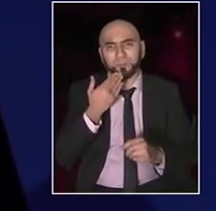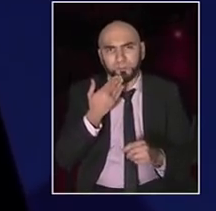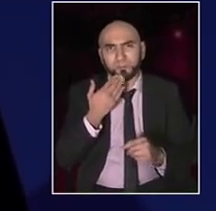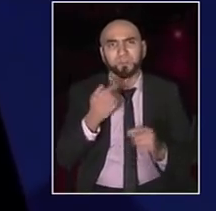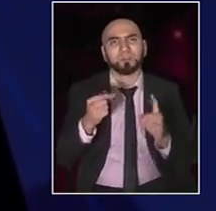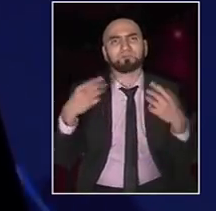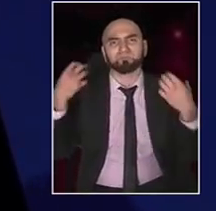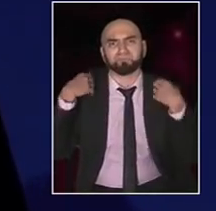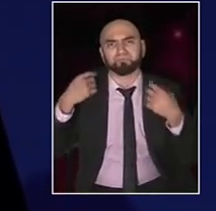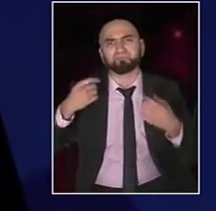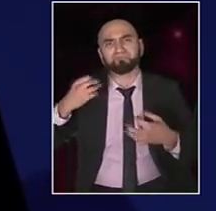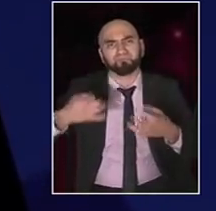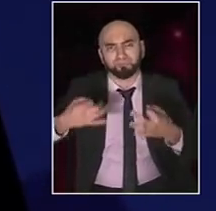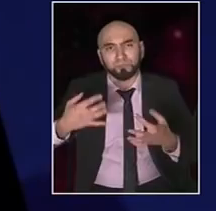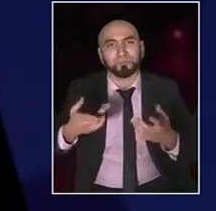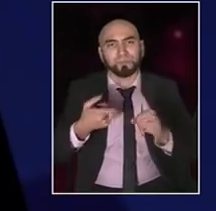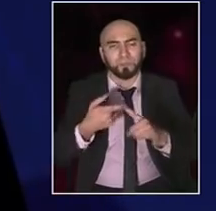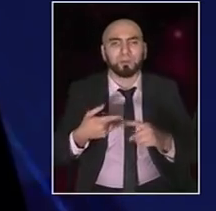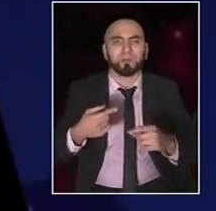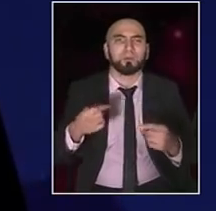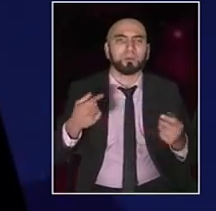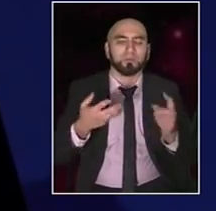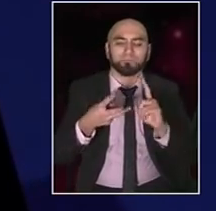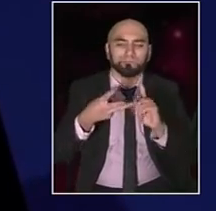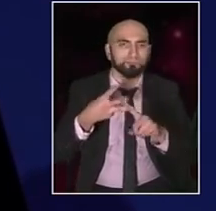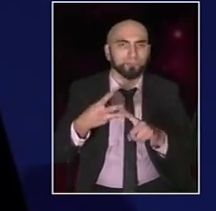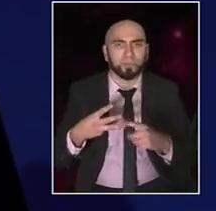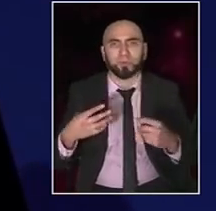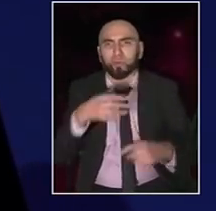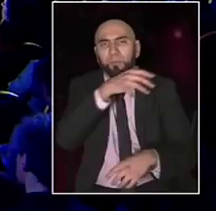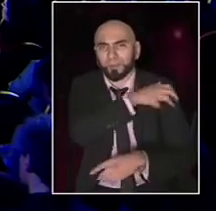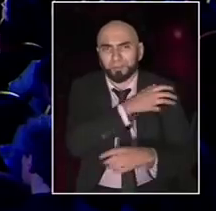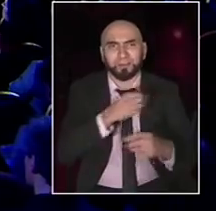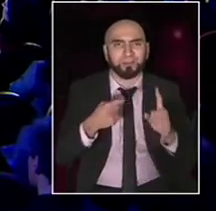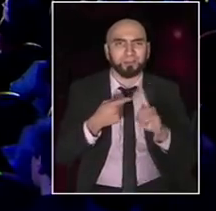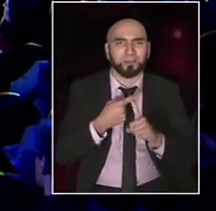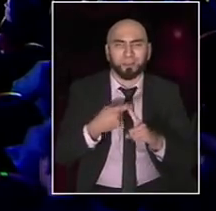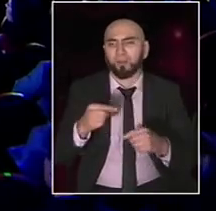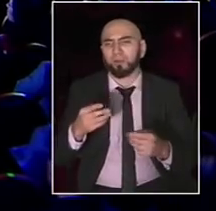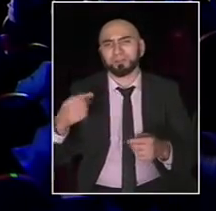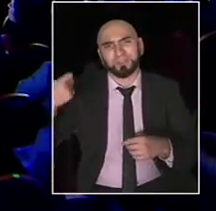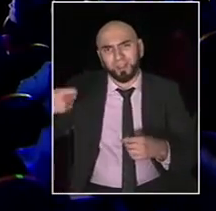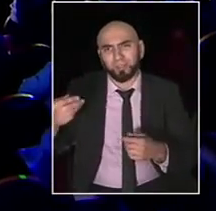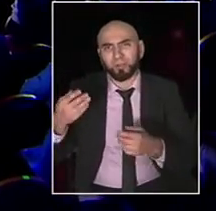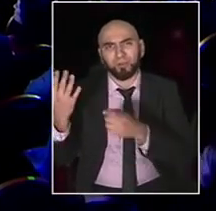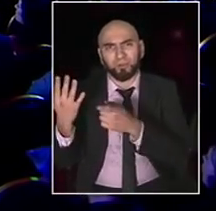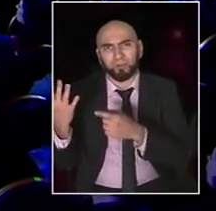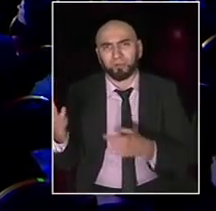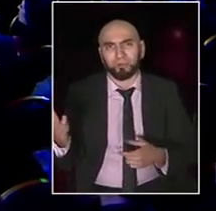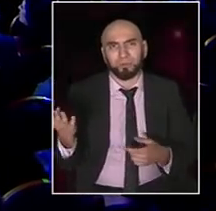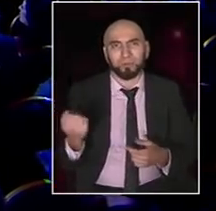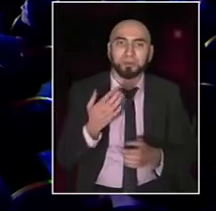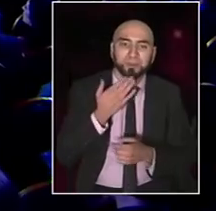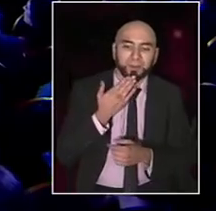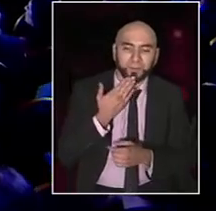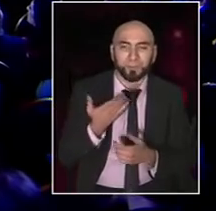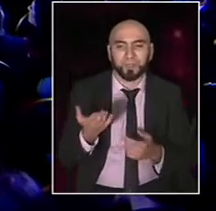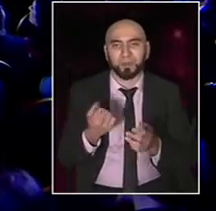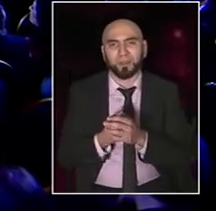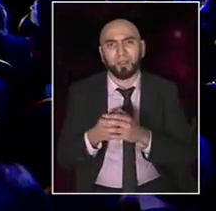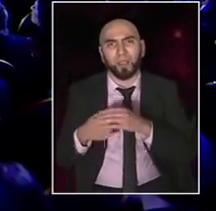de la República, a los señores comandantes en jefe, al señor Guido Girardi y a